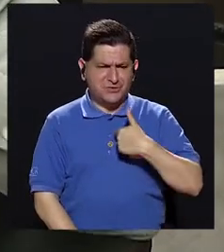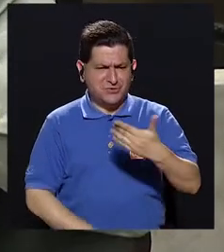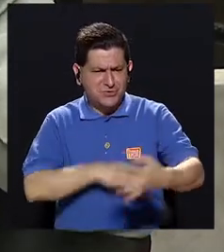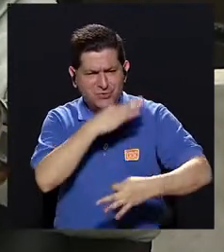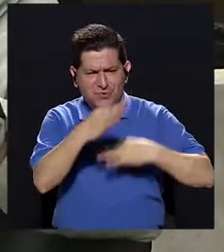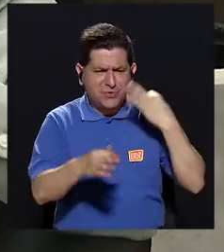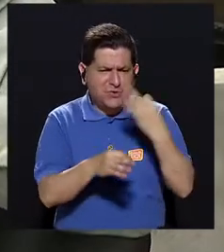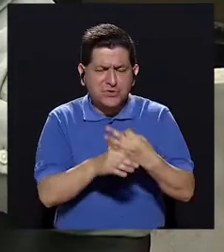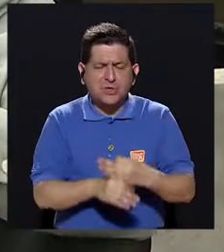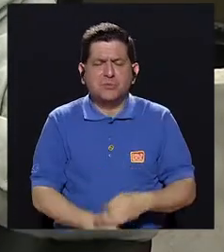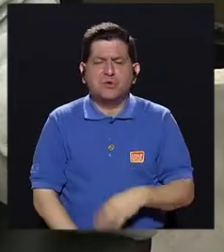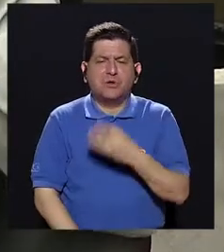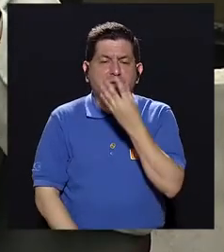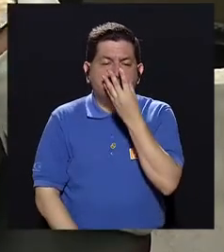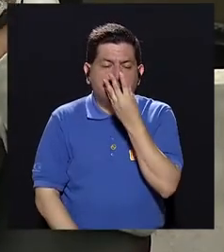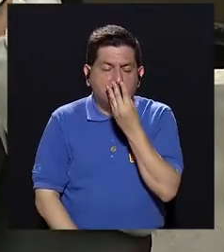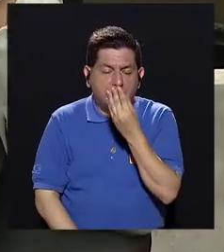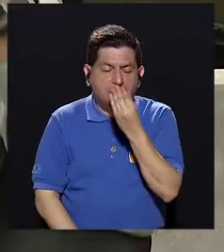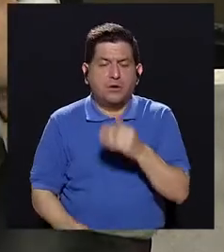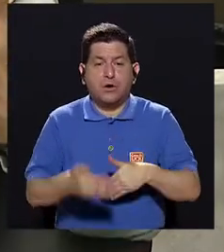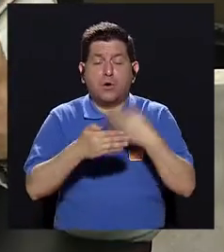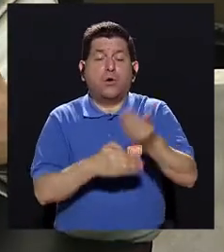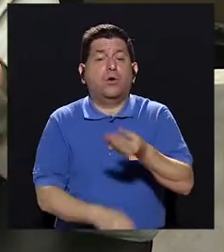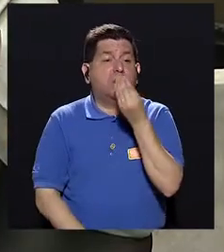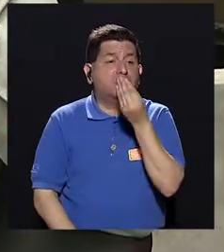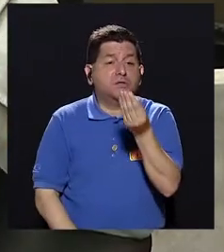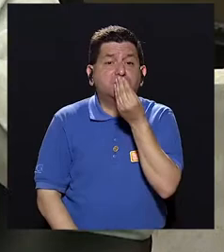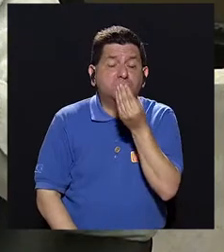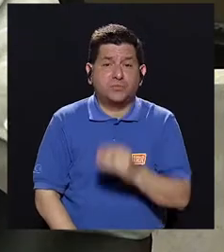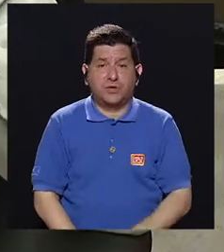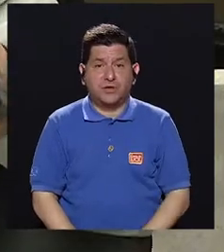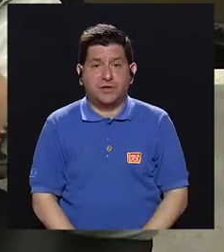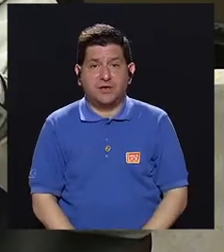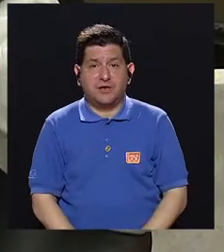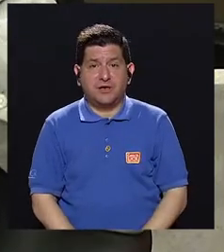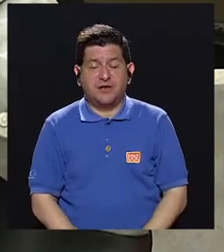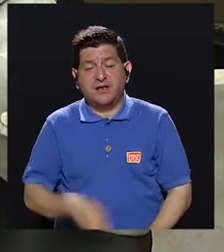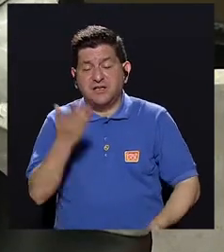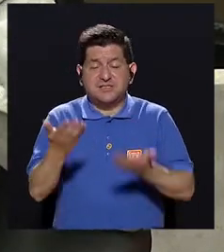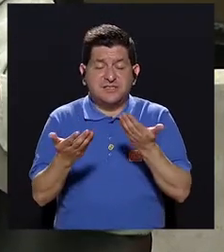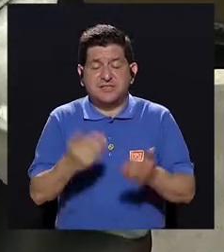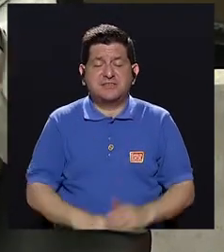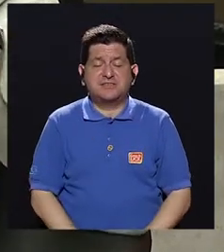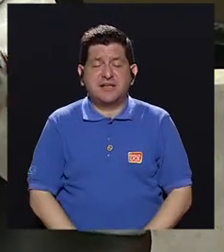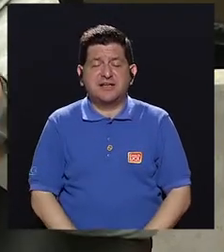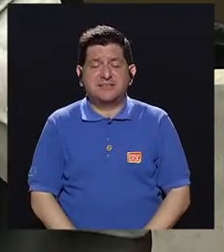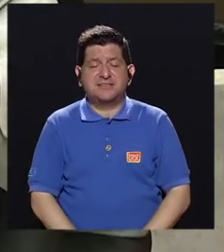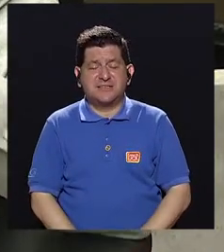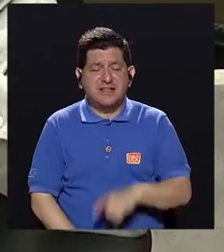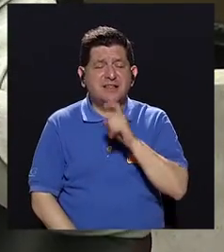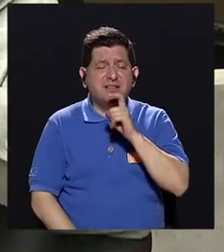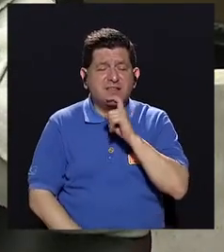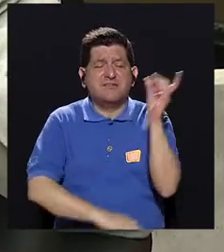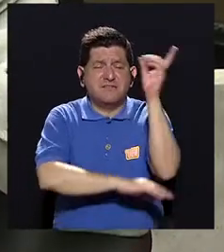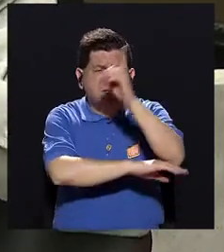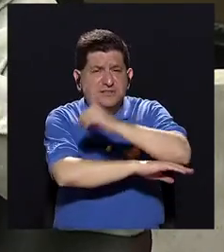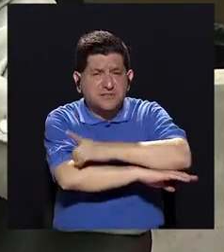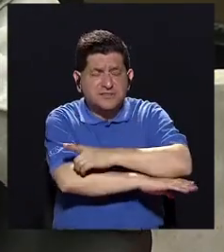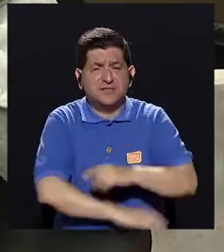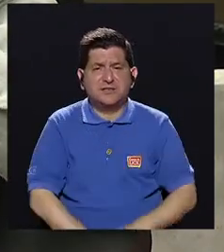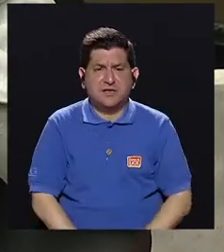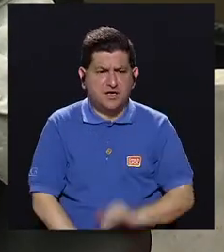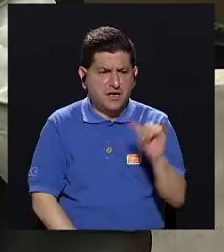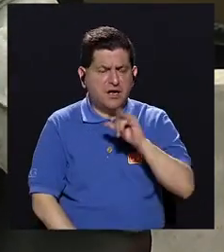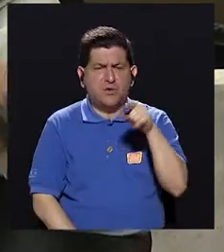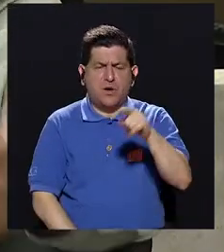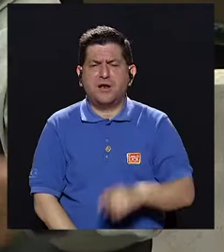tiene algún tipo de sueño o viene después de comer, si el día está pesado, realmente es como